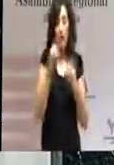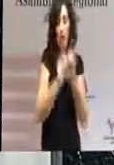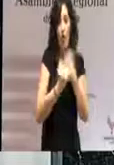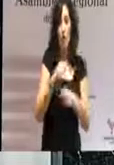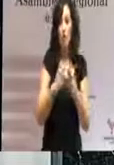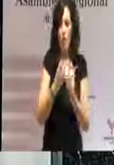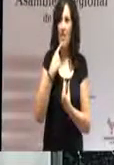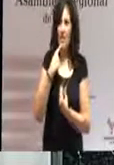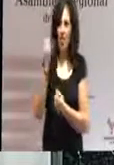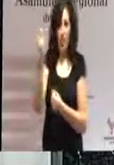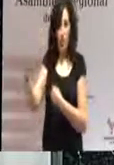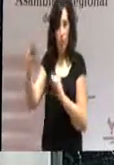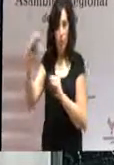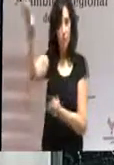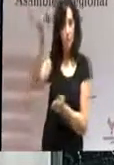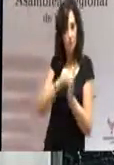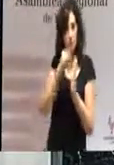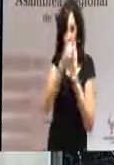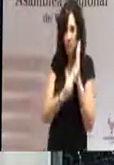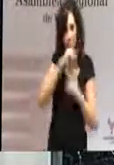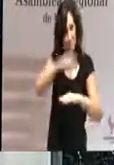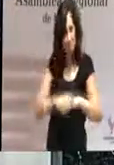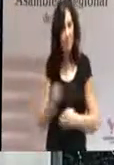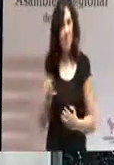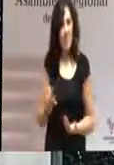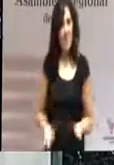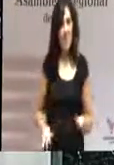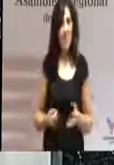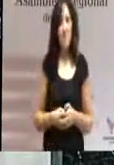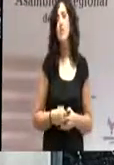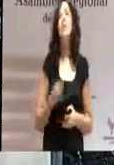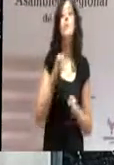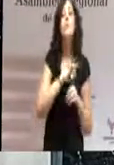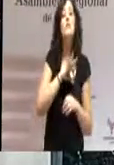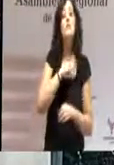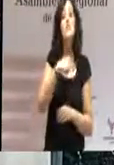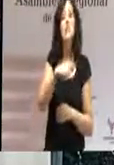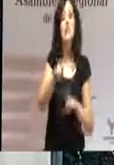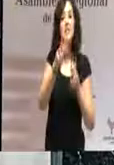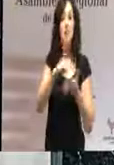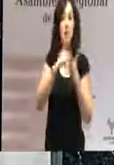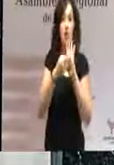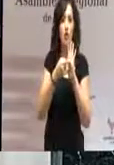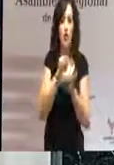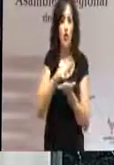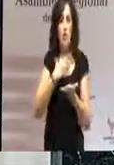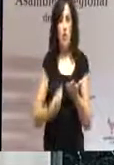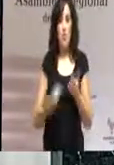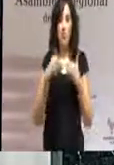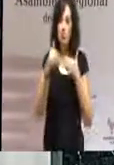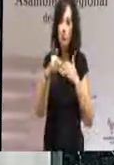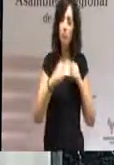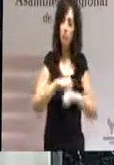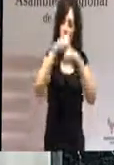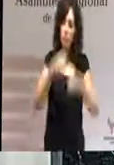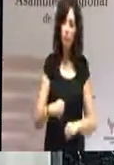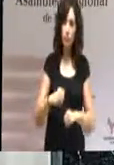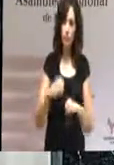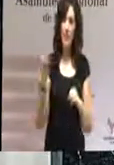Social. Señor presidente, para tener un proyecto de región consistente debe haber una